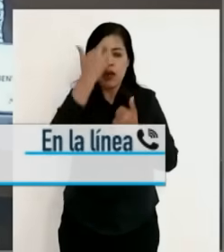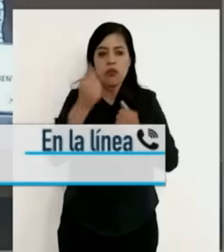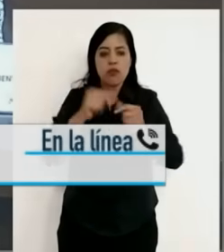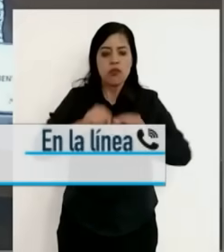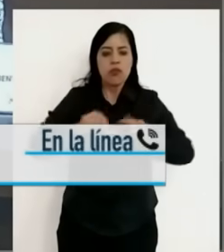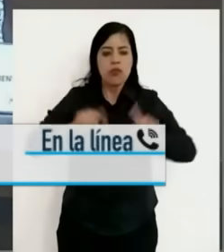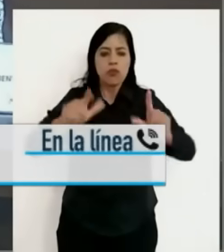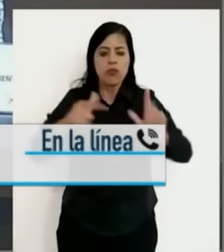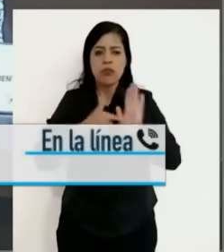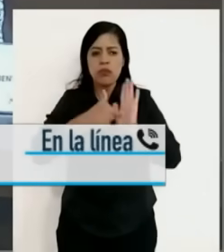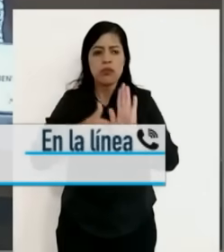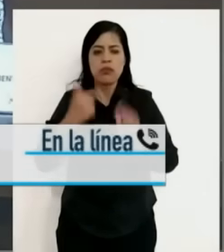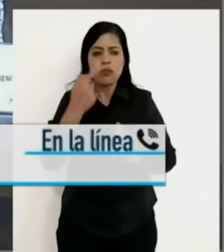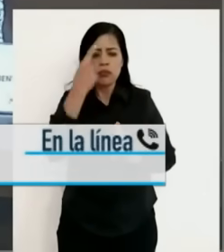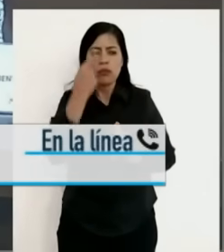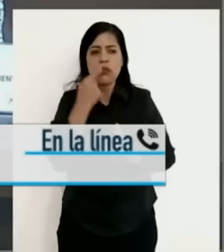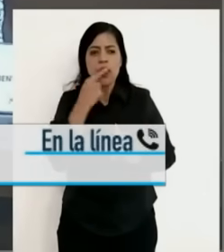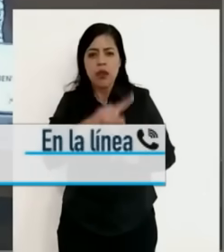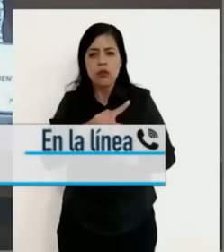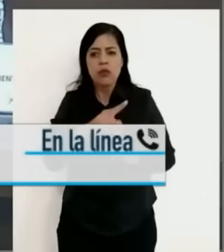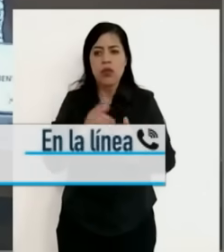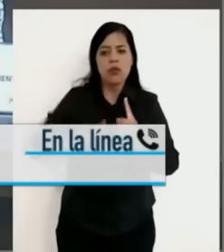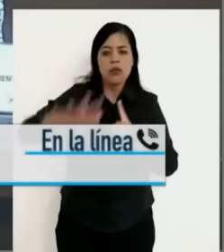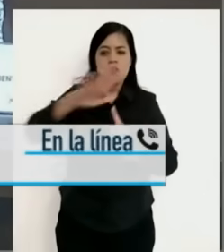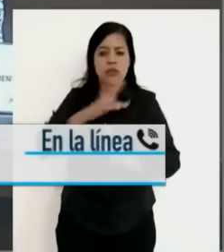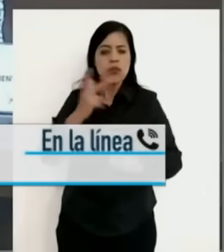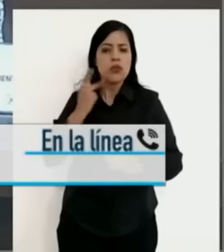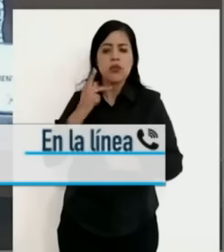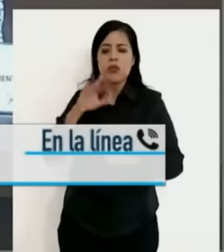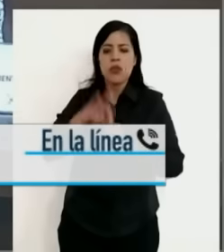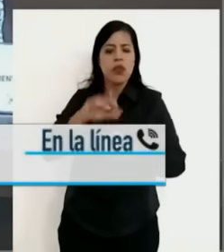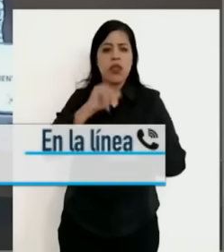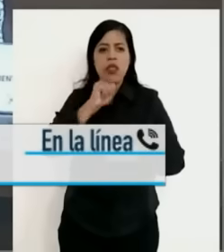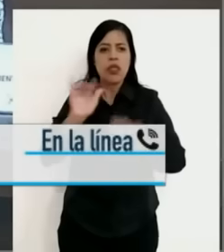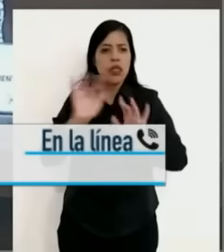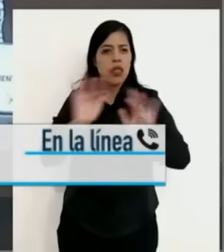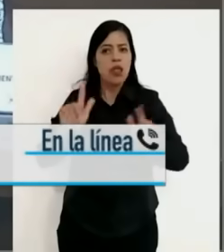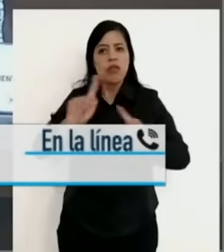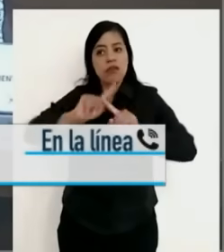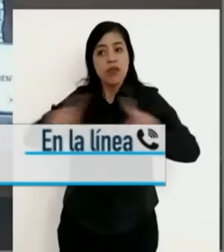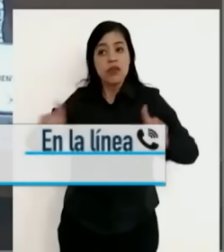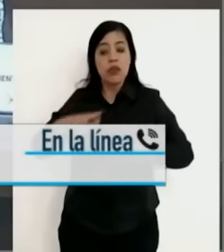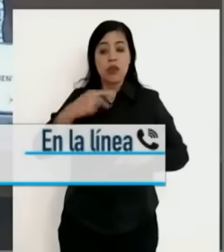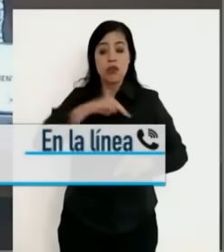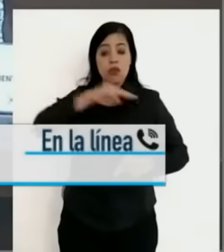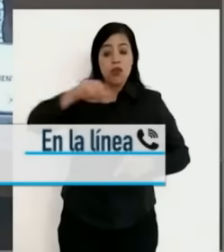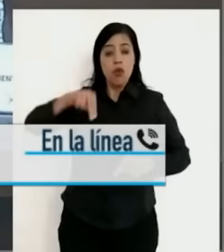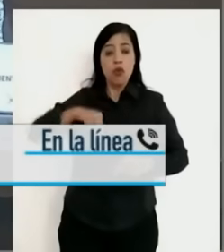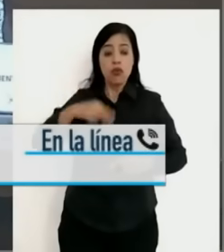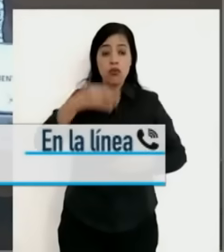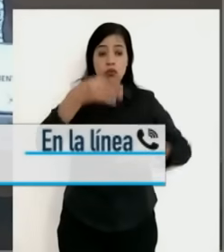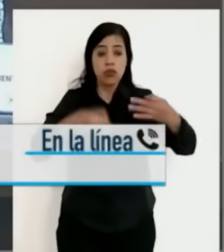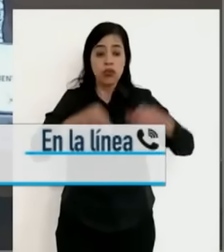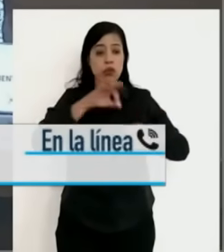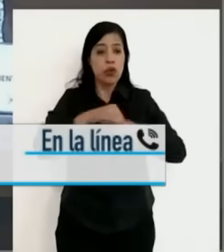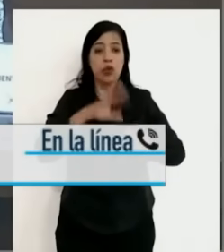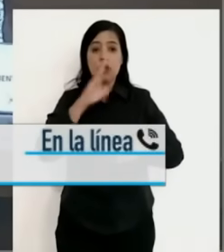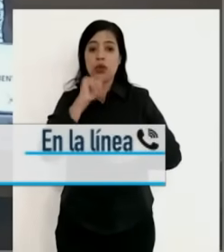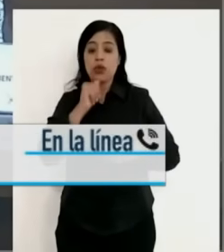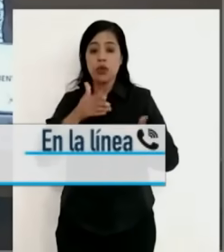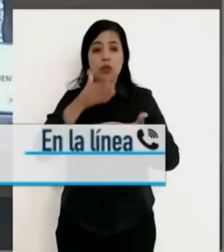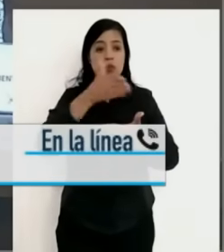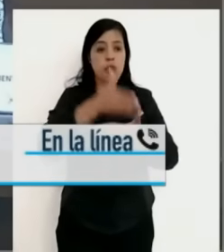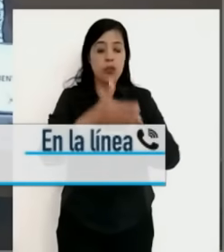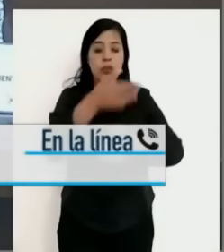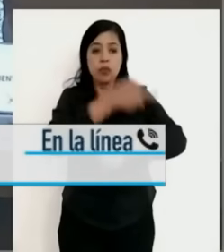de arbitrariedades, ilegalidades, consideraciones evidentemente ajenas a derecho en